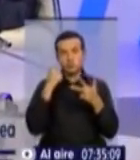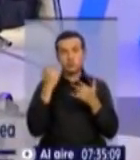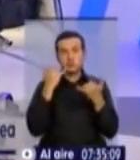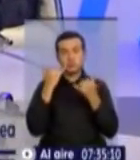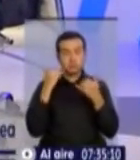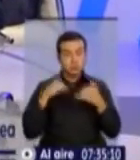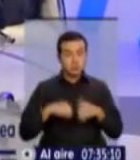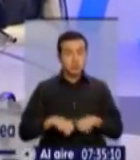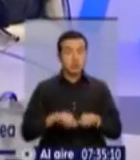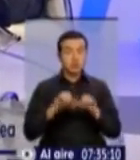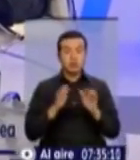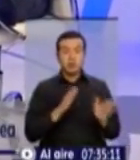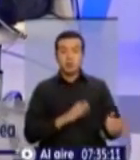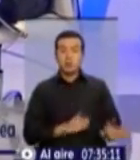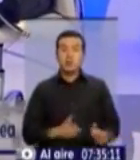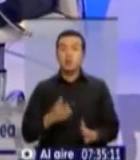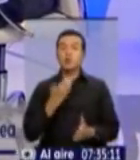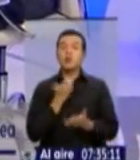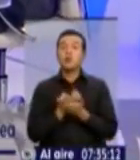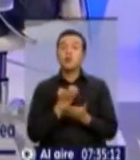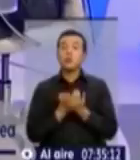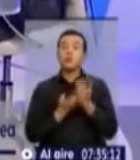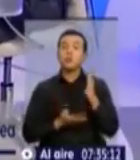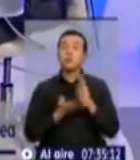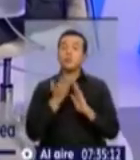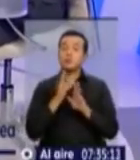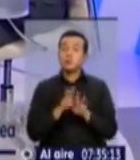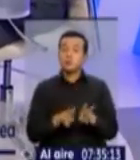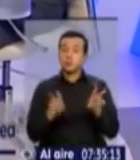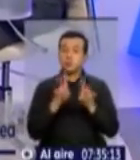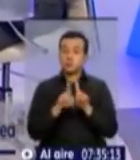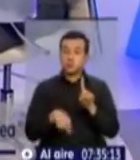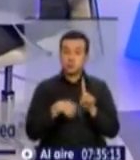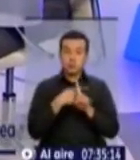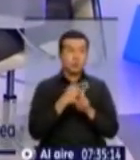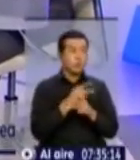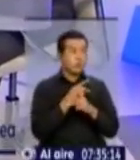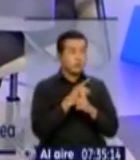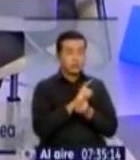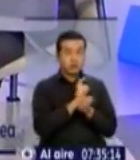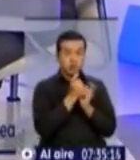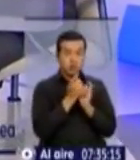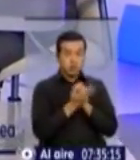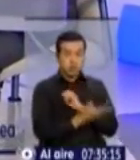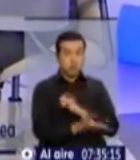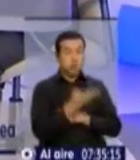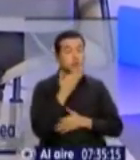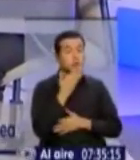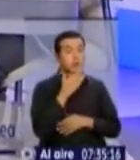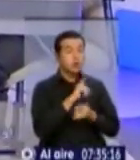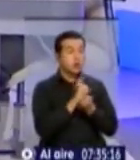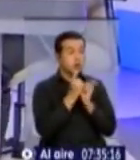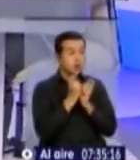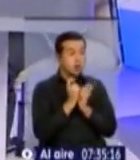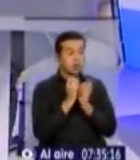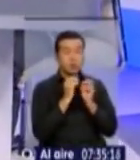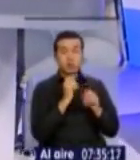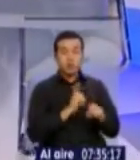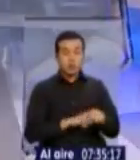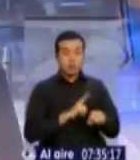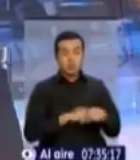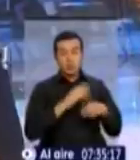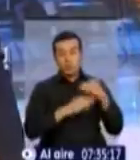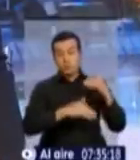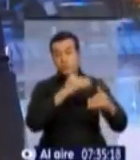ruta de tener una economía con mayor valor del gas pero ese cambio la matriz productiva es una es un cambio que deja muy largo plazo se lo vino hablando